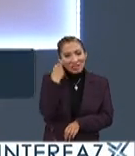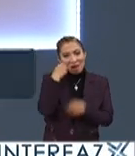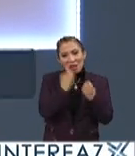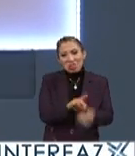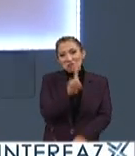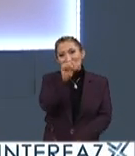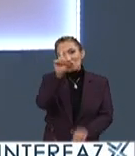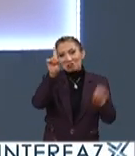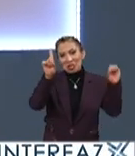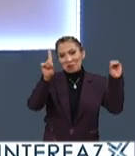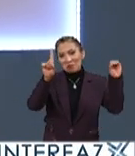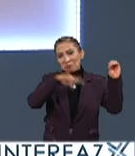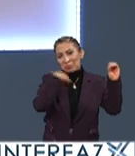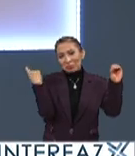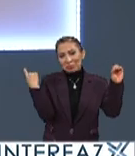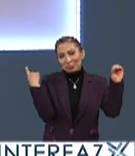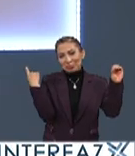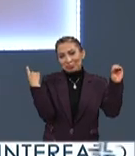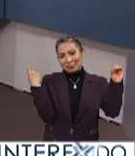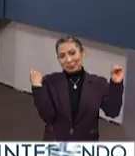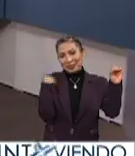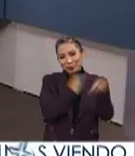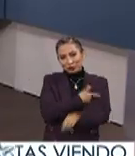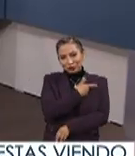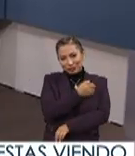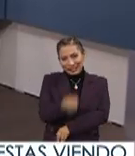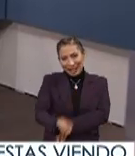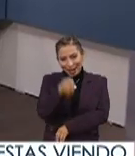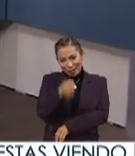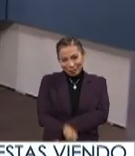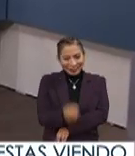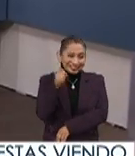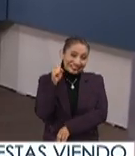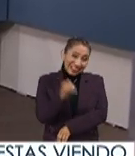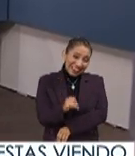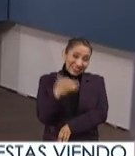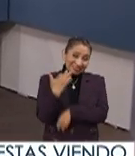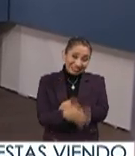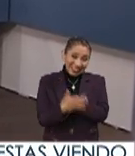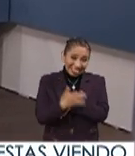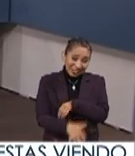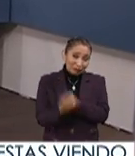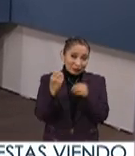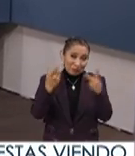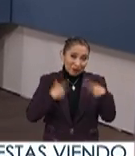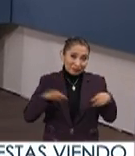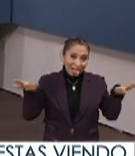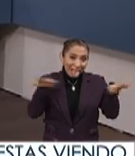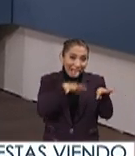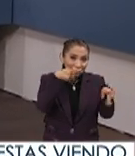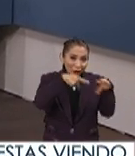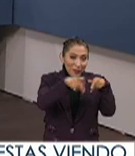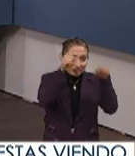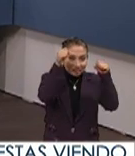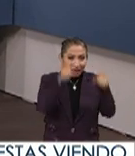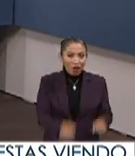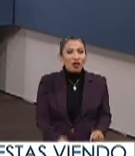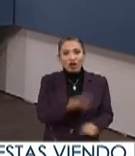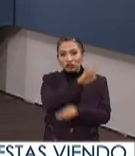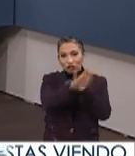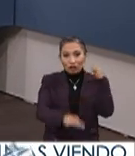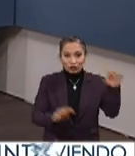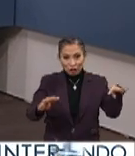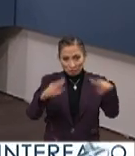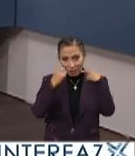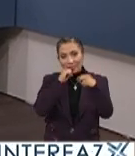perdiendo 1-0. Así es, Omar, Ana, qué gusto saludarlos. Buenos días, Jorge. Pues sí, mientras mucha gente está viendo el fútbol, seguramente todos los que